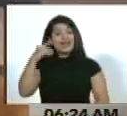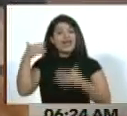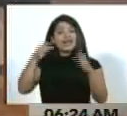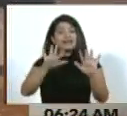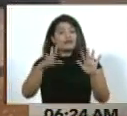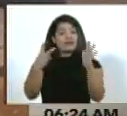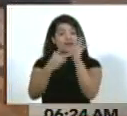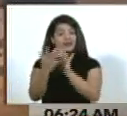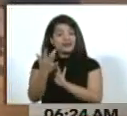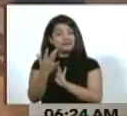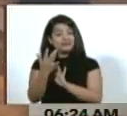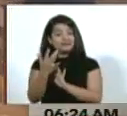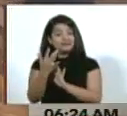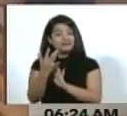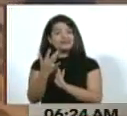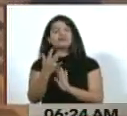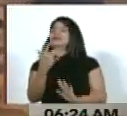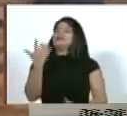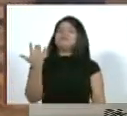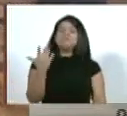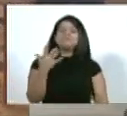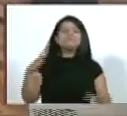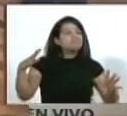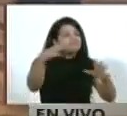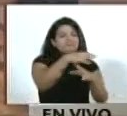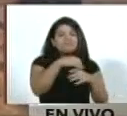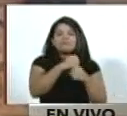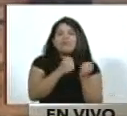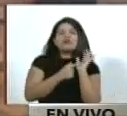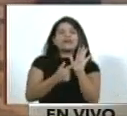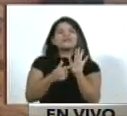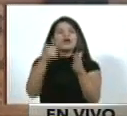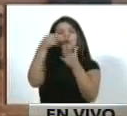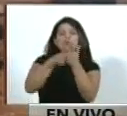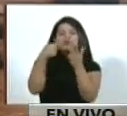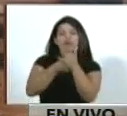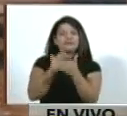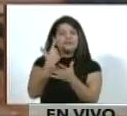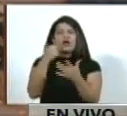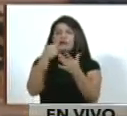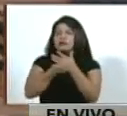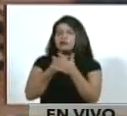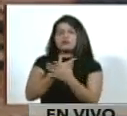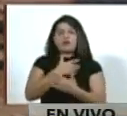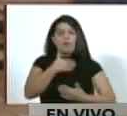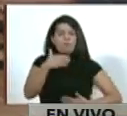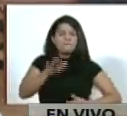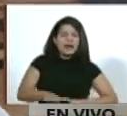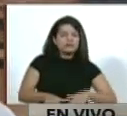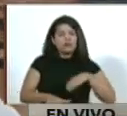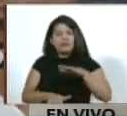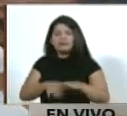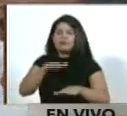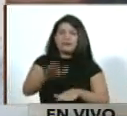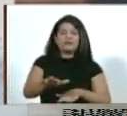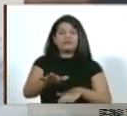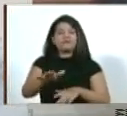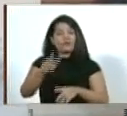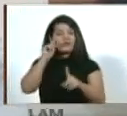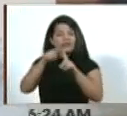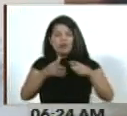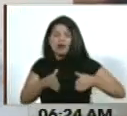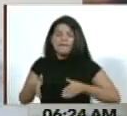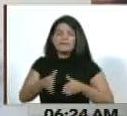abril no recoge sino eso? Una lucha más, un tránsito, un paso más del tránsito,